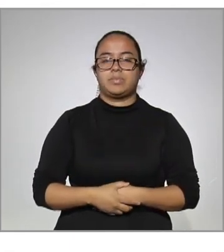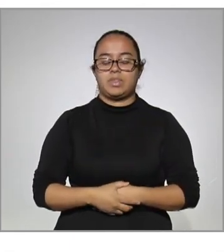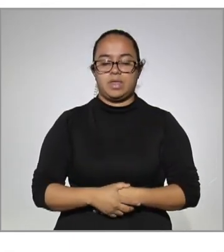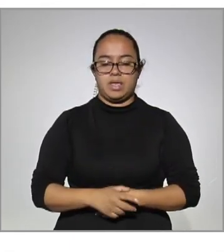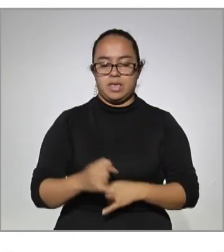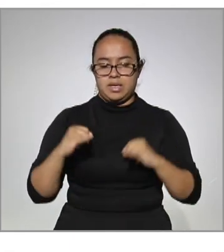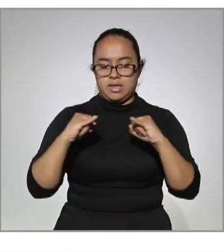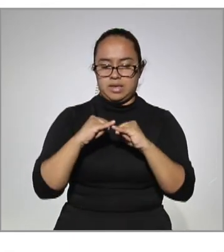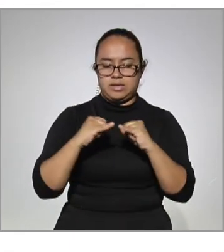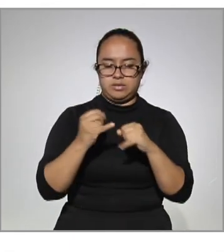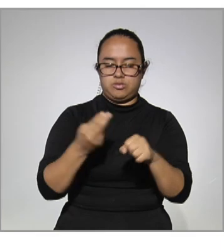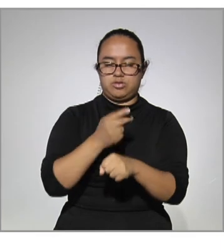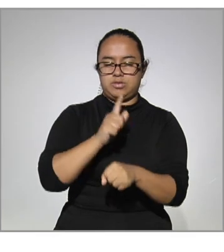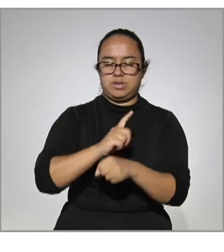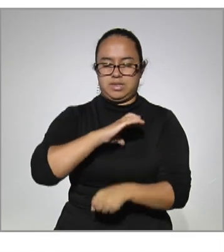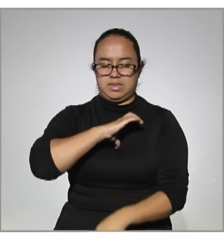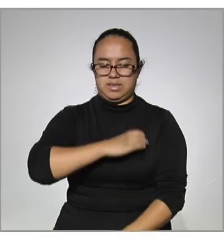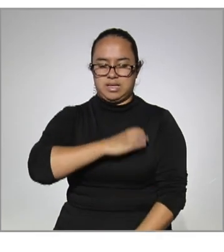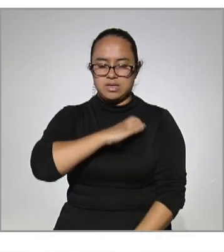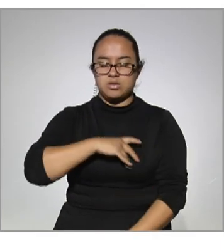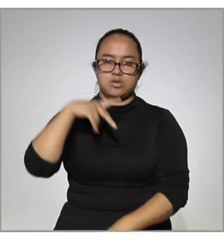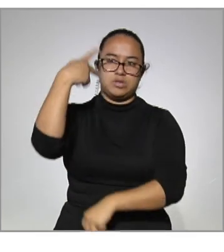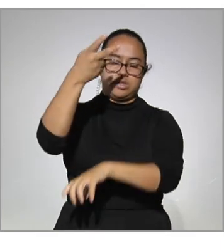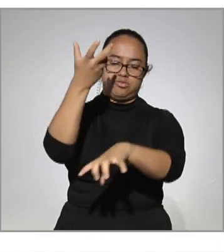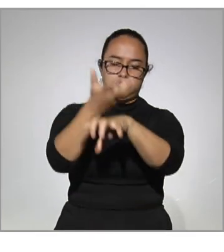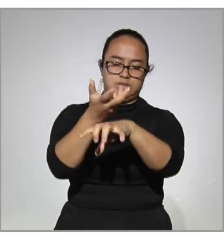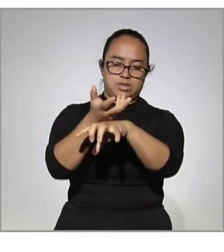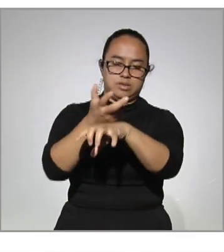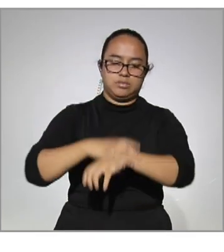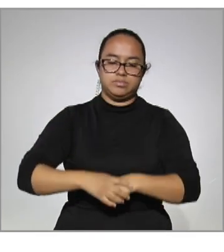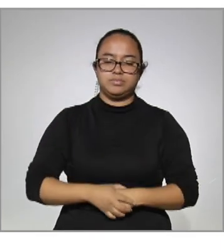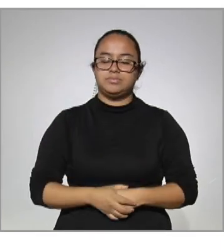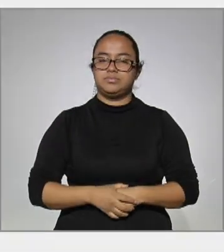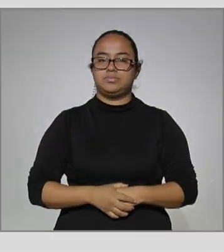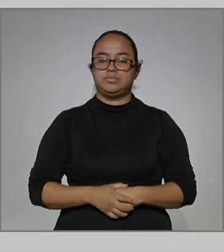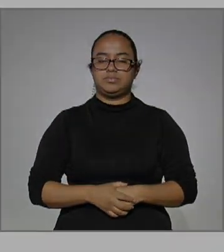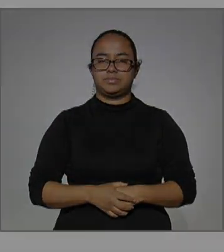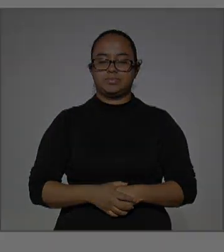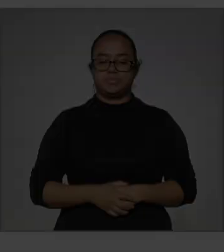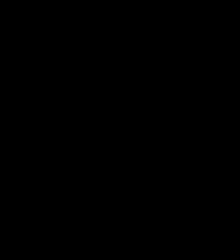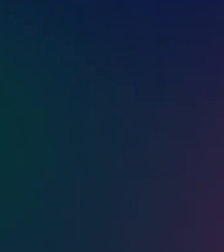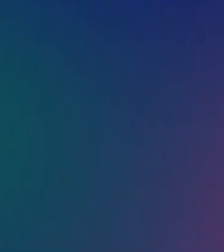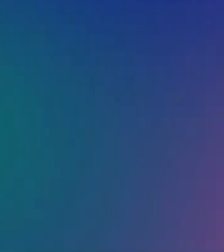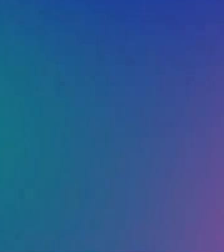Instituto Nacional del Cáncer de Estados Unidos.